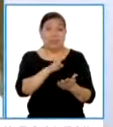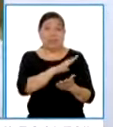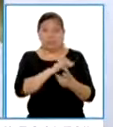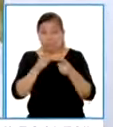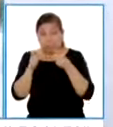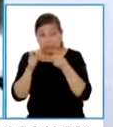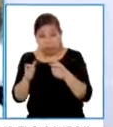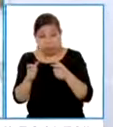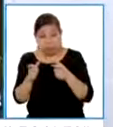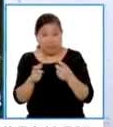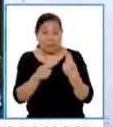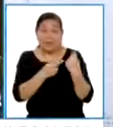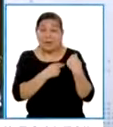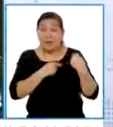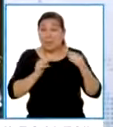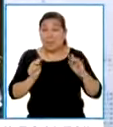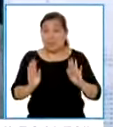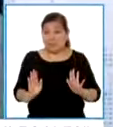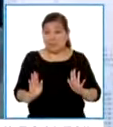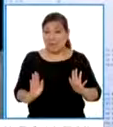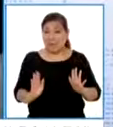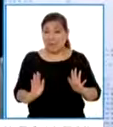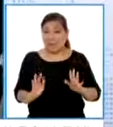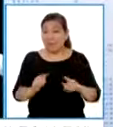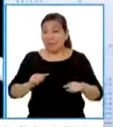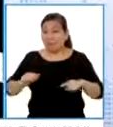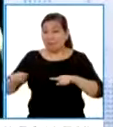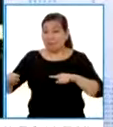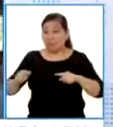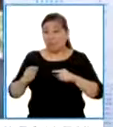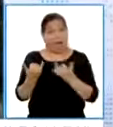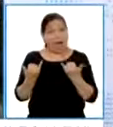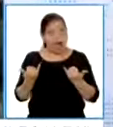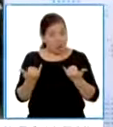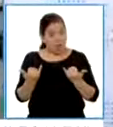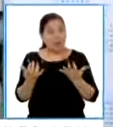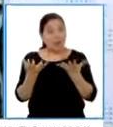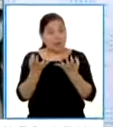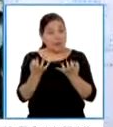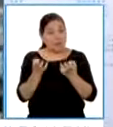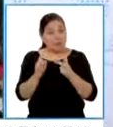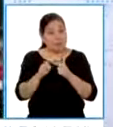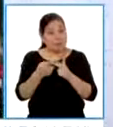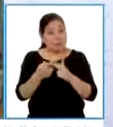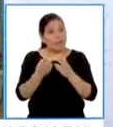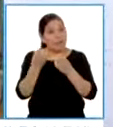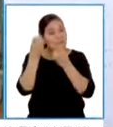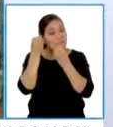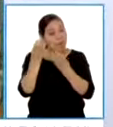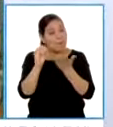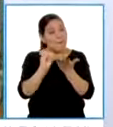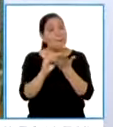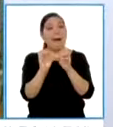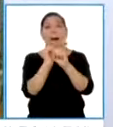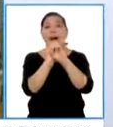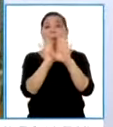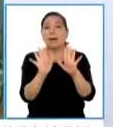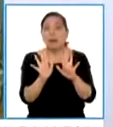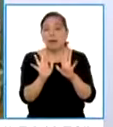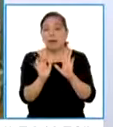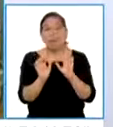fiscalizan o controlan, han sido muy diligentes en informar. Ahora también queremos diligencia en la información, transparencia